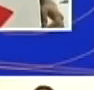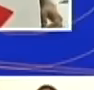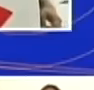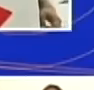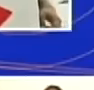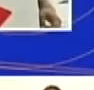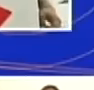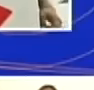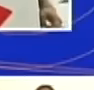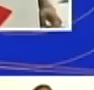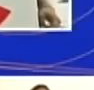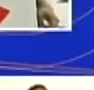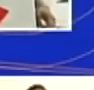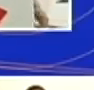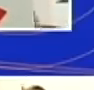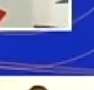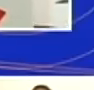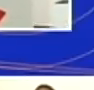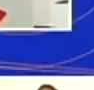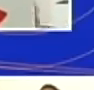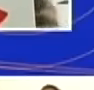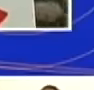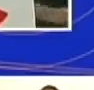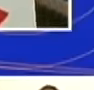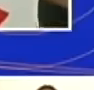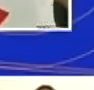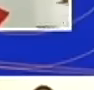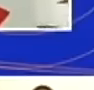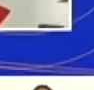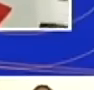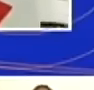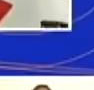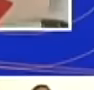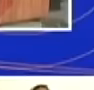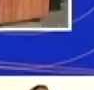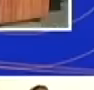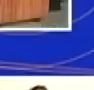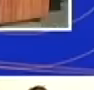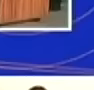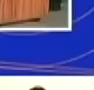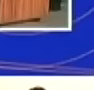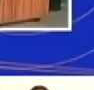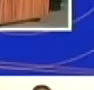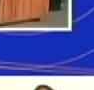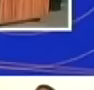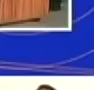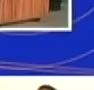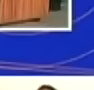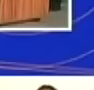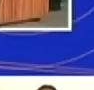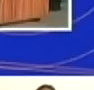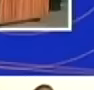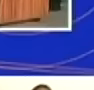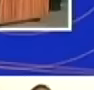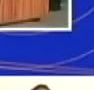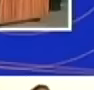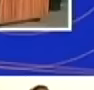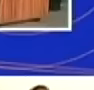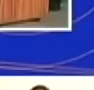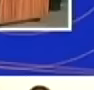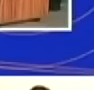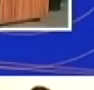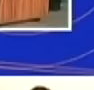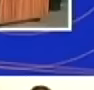su hermano mayor, a su tío, a su tía, a su madrina, a su padrino, a su abuela, a su